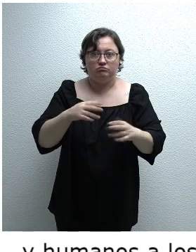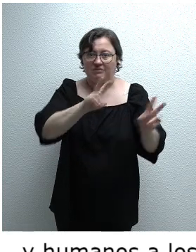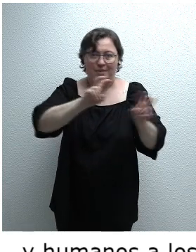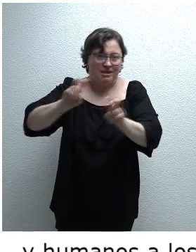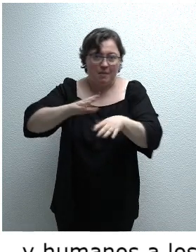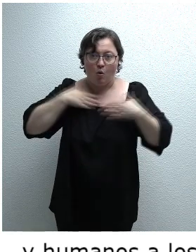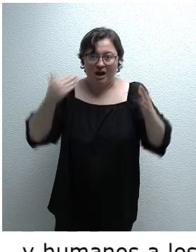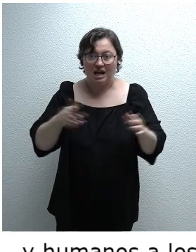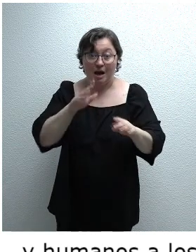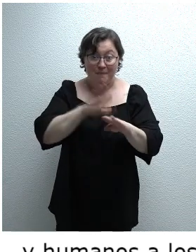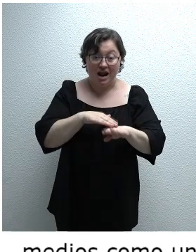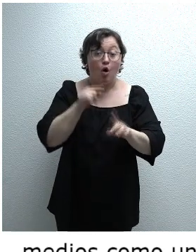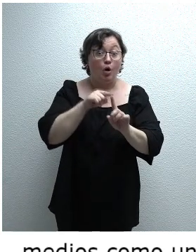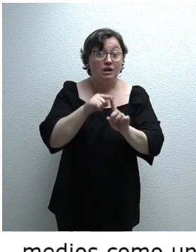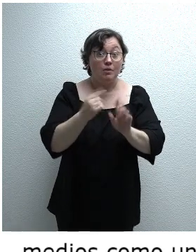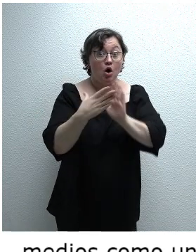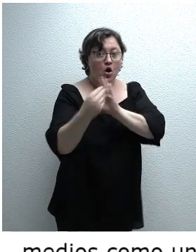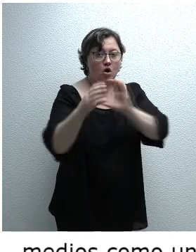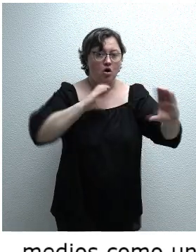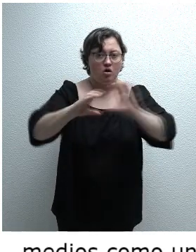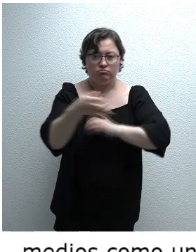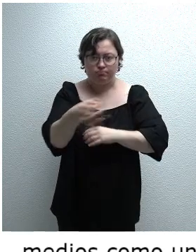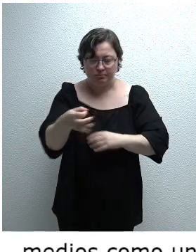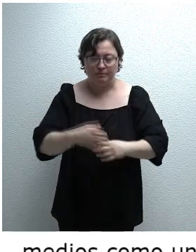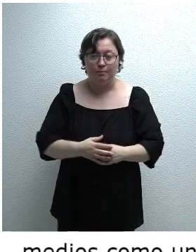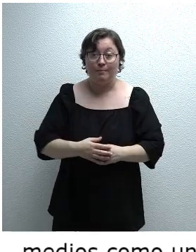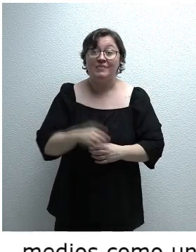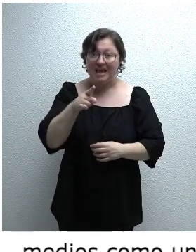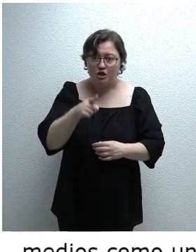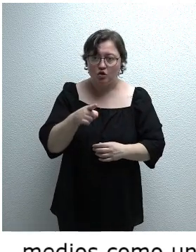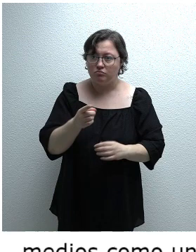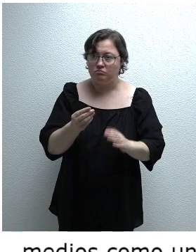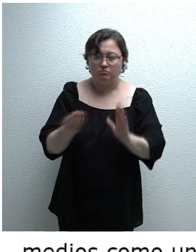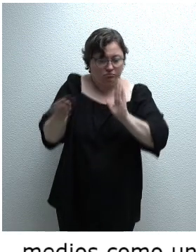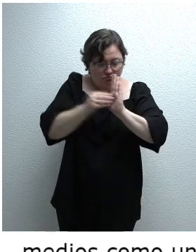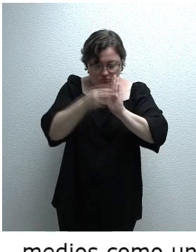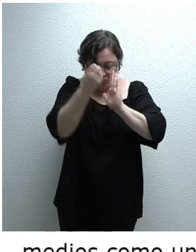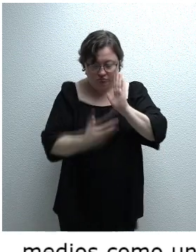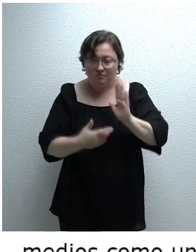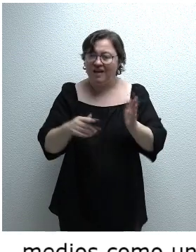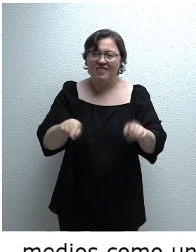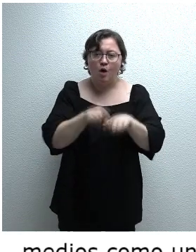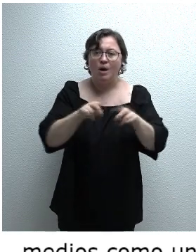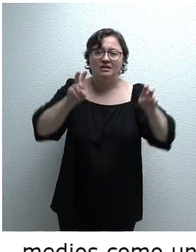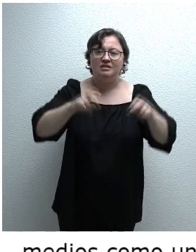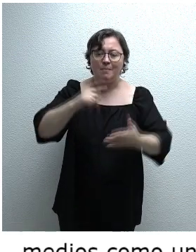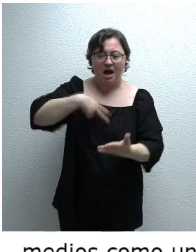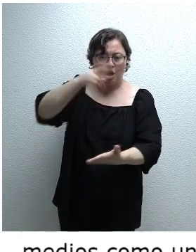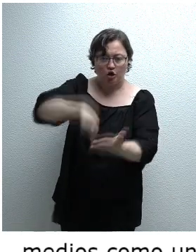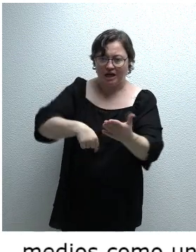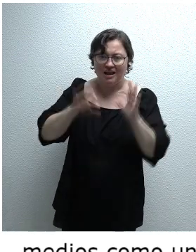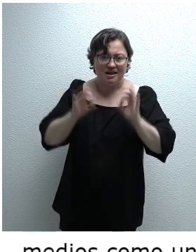para asegurar esa necesaria intercomunicación. Eso es de aplicación a todos los negocios jurídicos y actos de